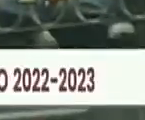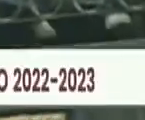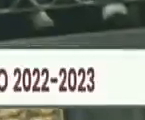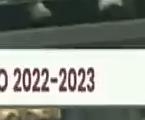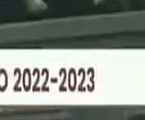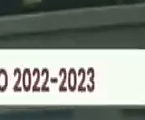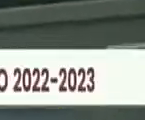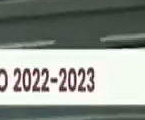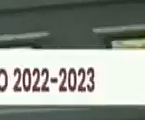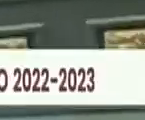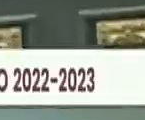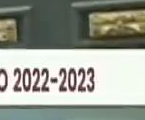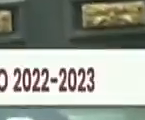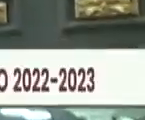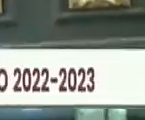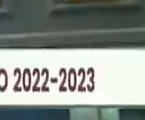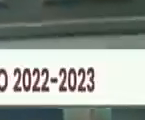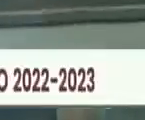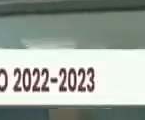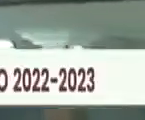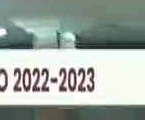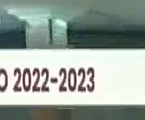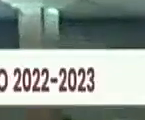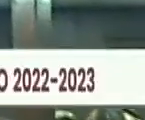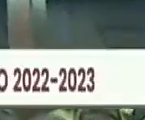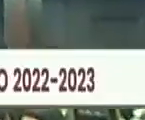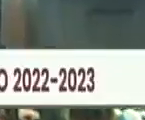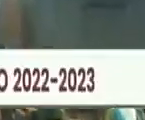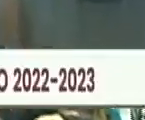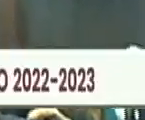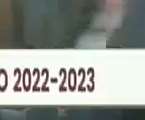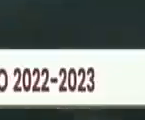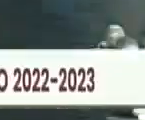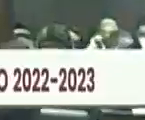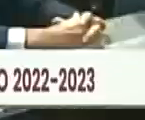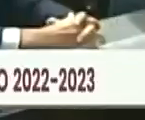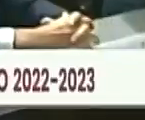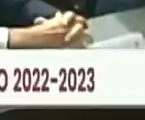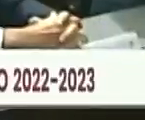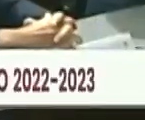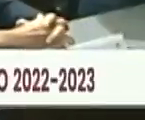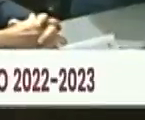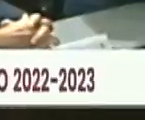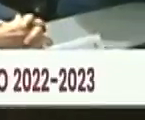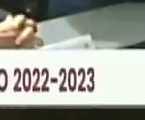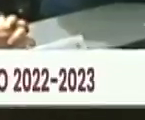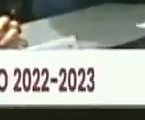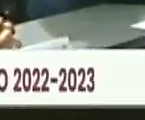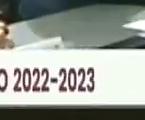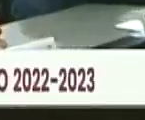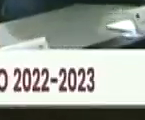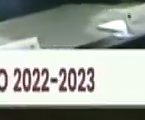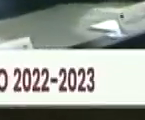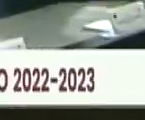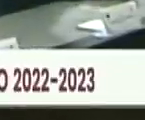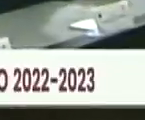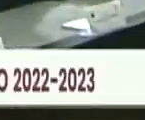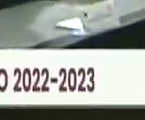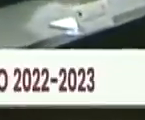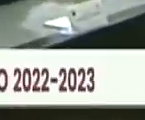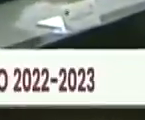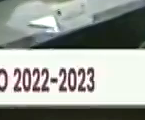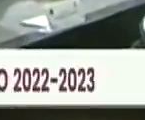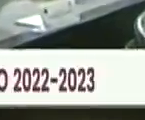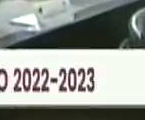año 2022. Vemos que se va llenando lo que es el quórum del Palacio